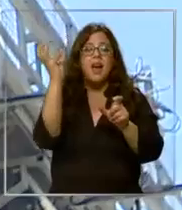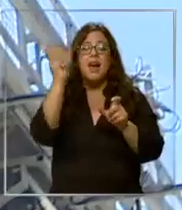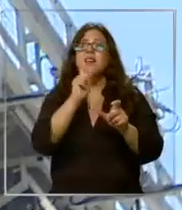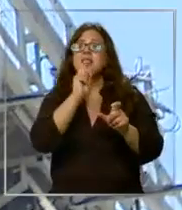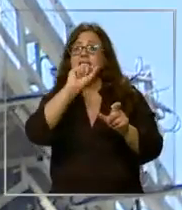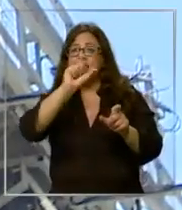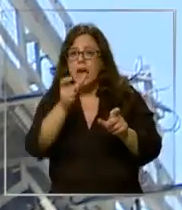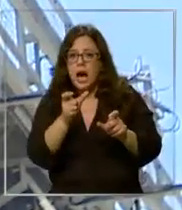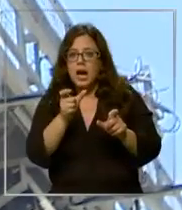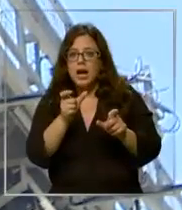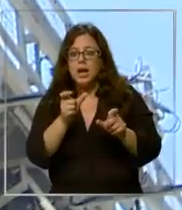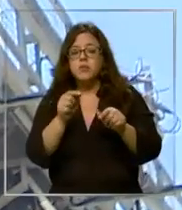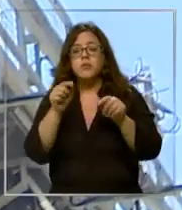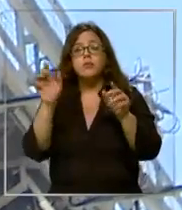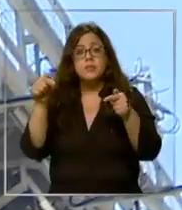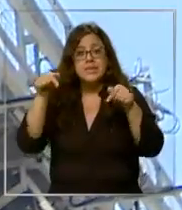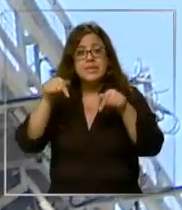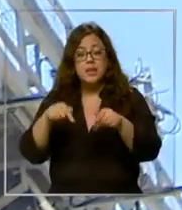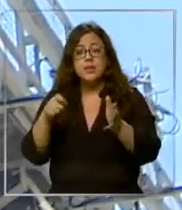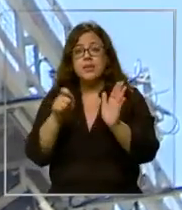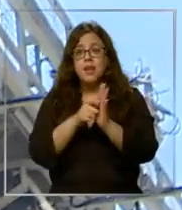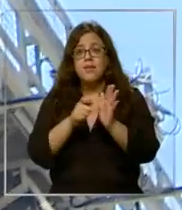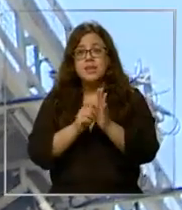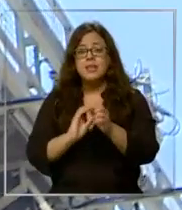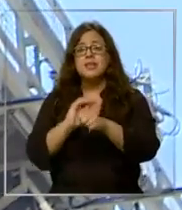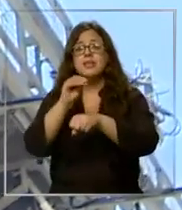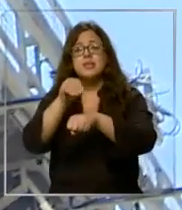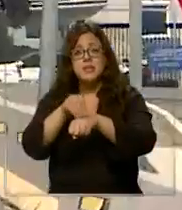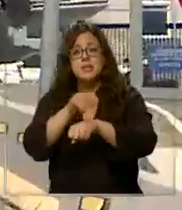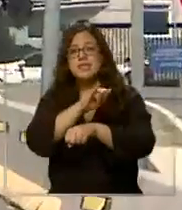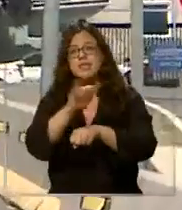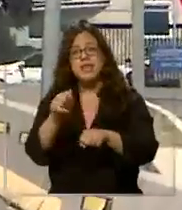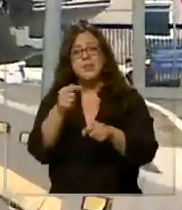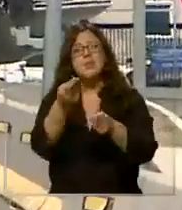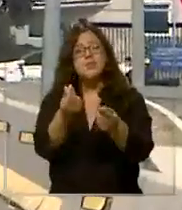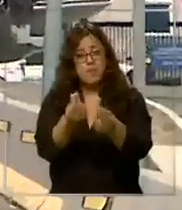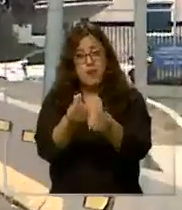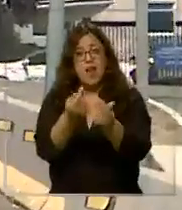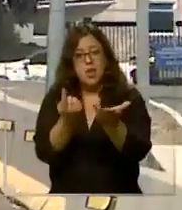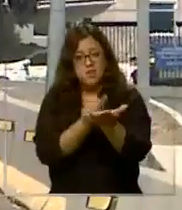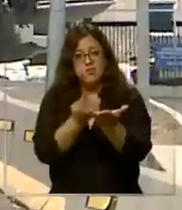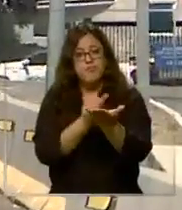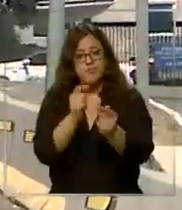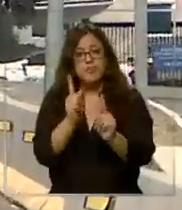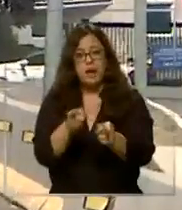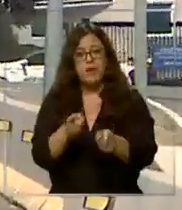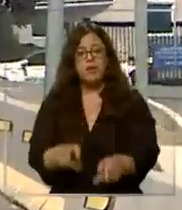Mientras eso ocurra, y sobre todo en esta fecha, se recomienda circular siempre con algo de efectivo.